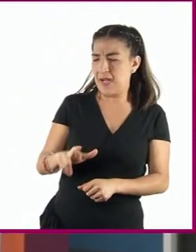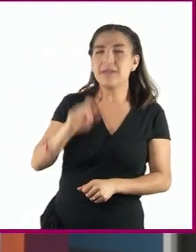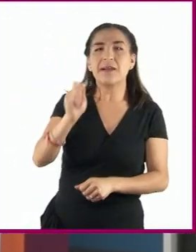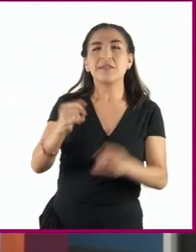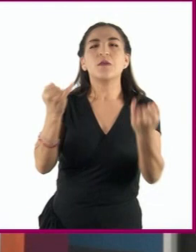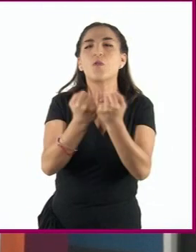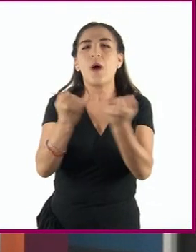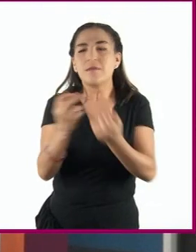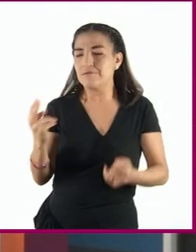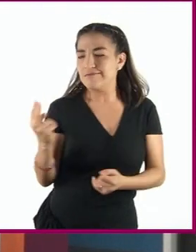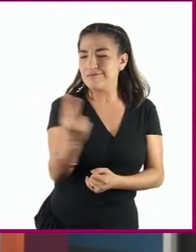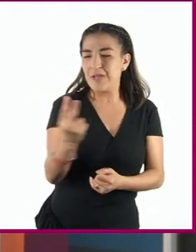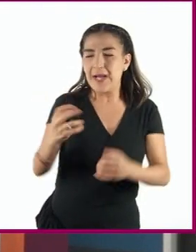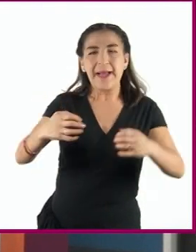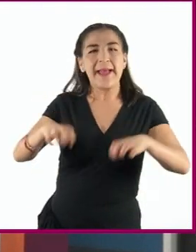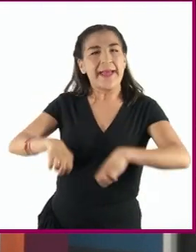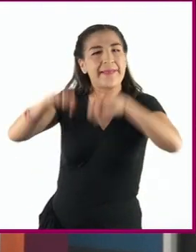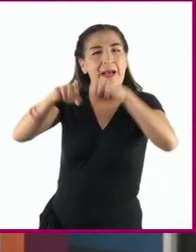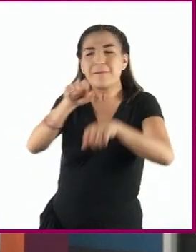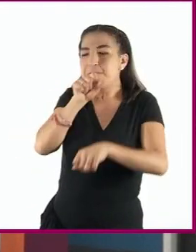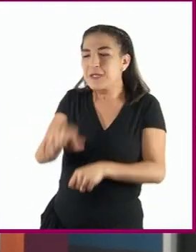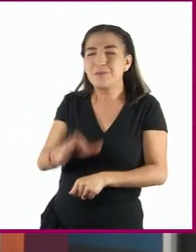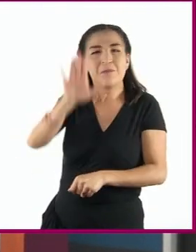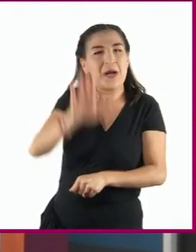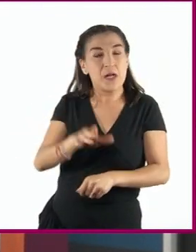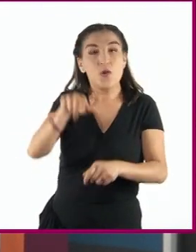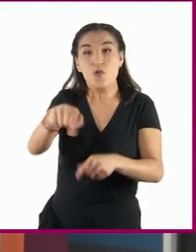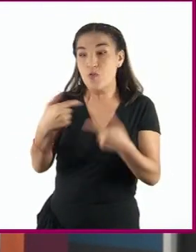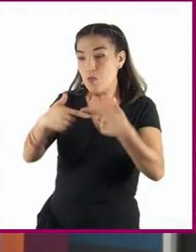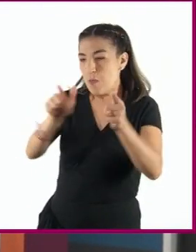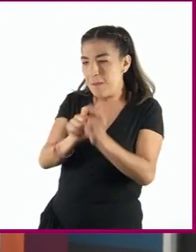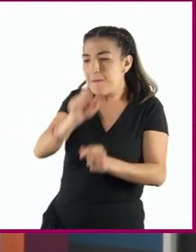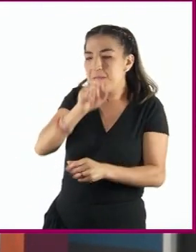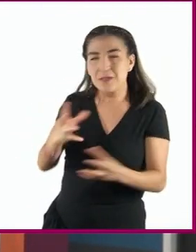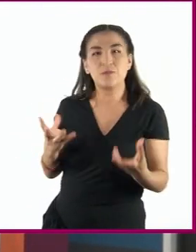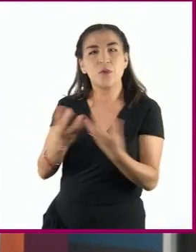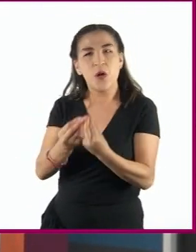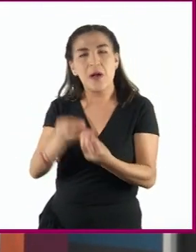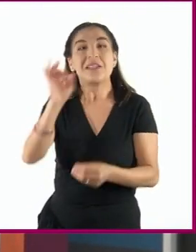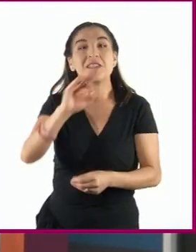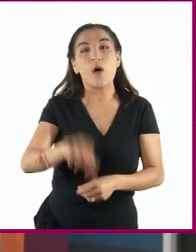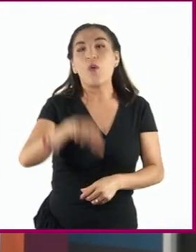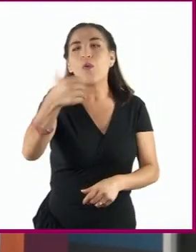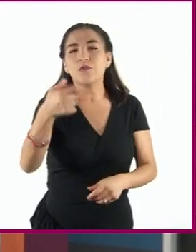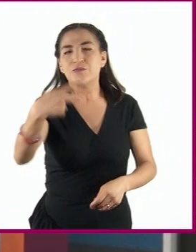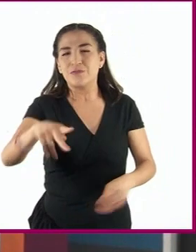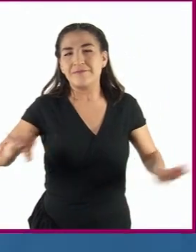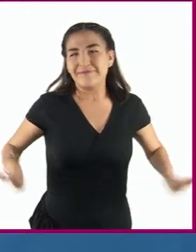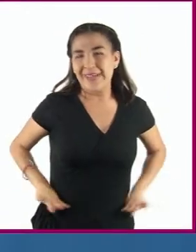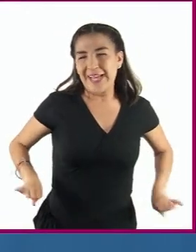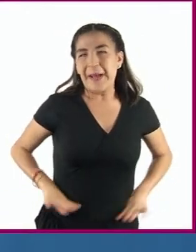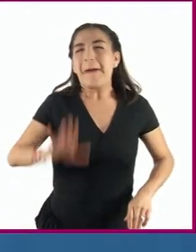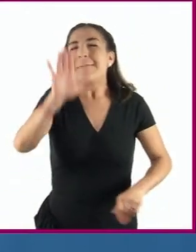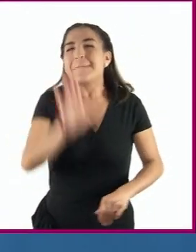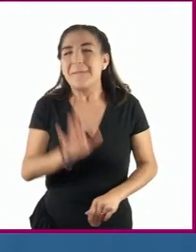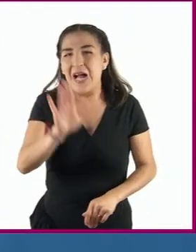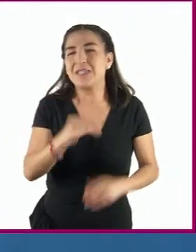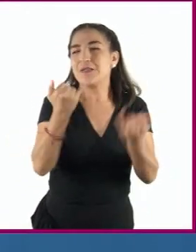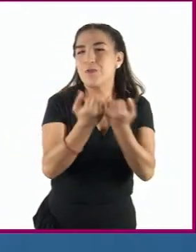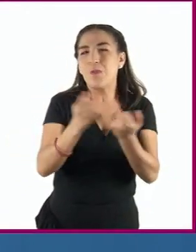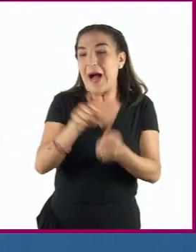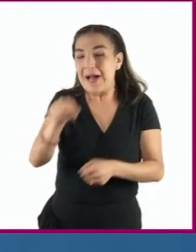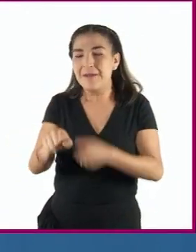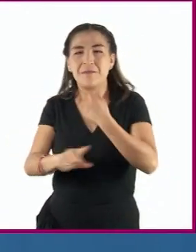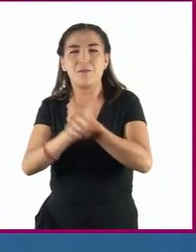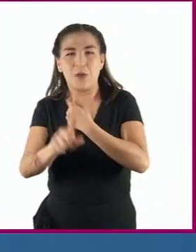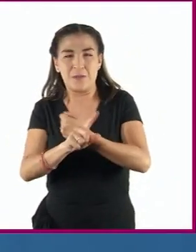tienen una edad similar, es parte de su grupo o proviene de otro con características parecidas. Si bien,